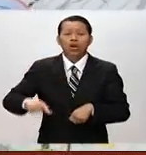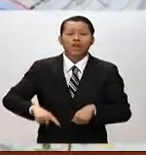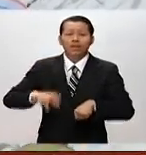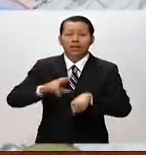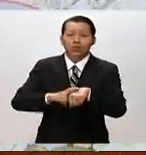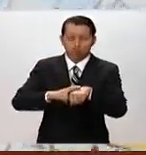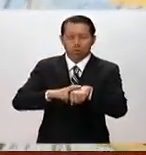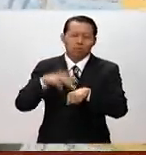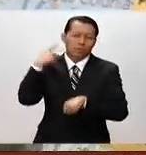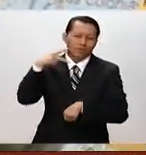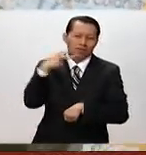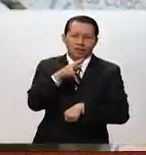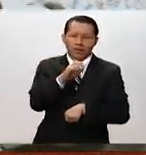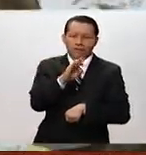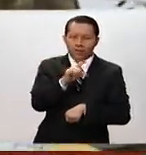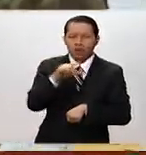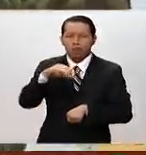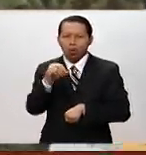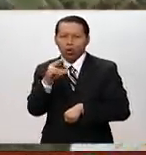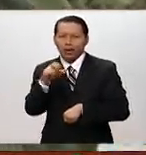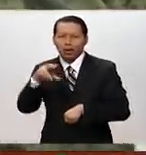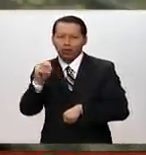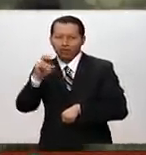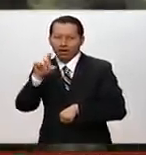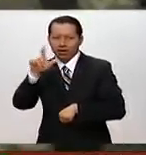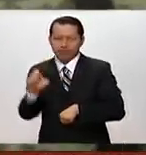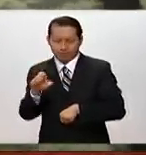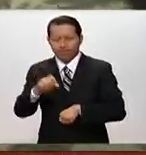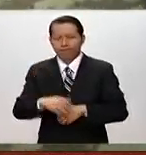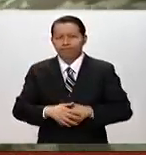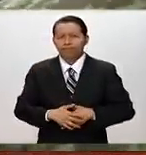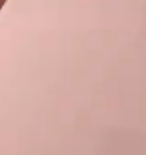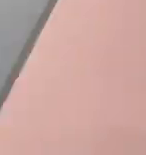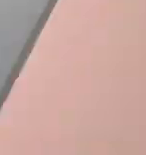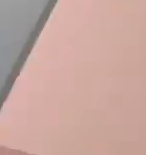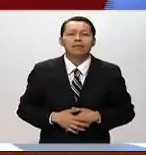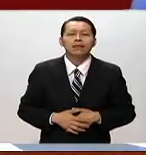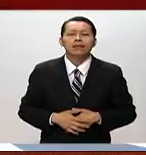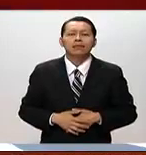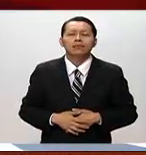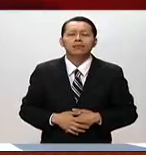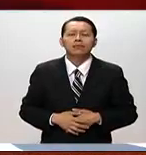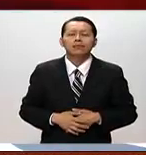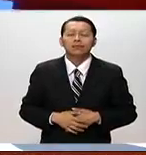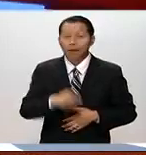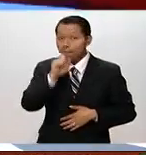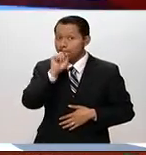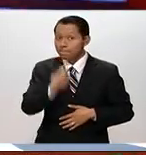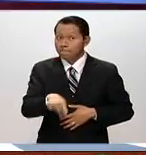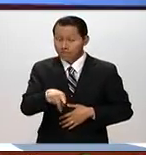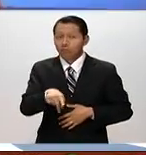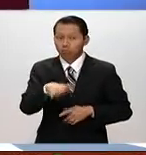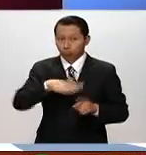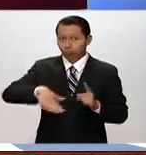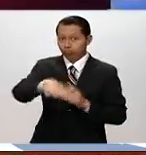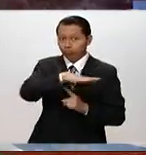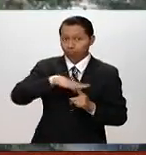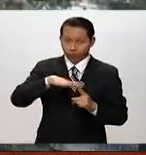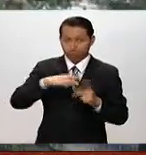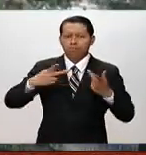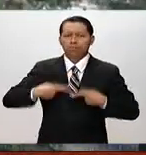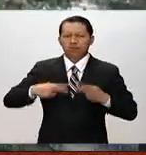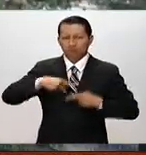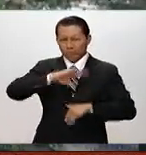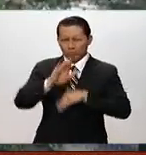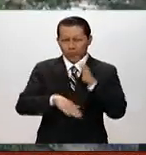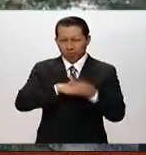Puebla, Rafael Moreno Valle. Para México al Día, Gustavo Castillo. En este mismo contexto, aumentó a 49 el número de